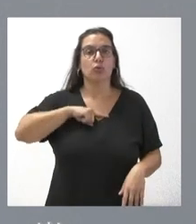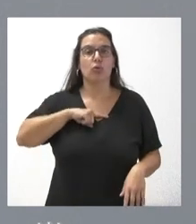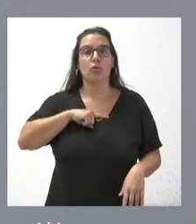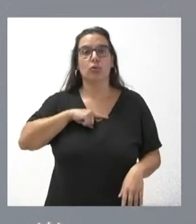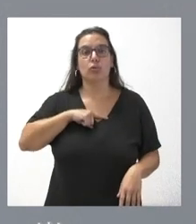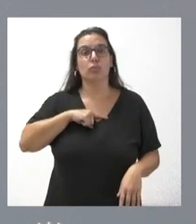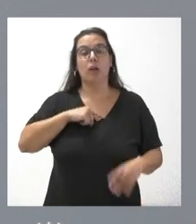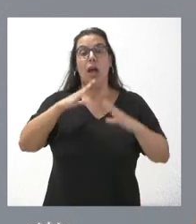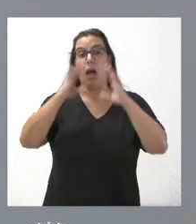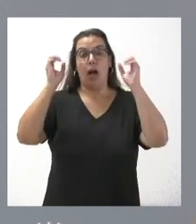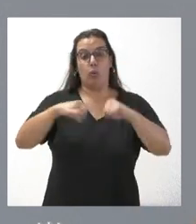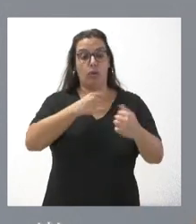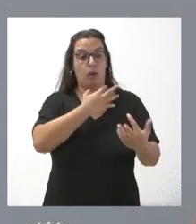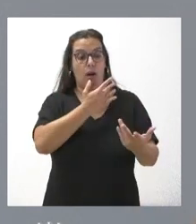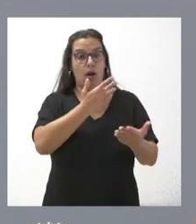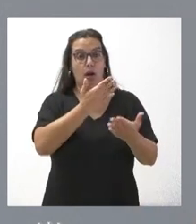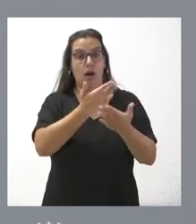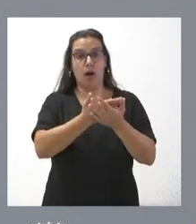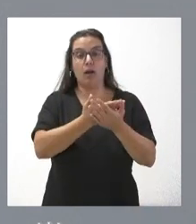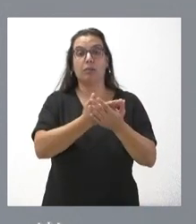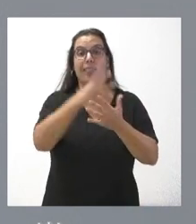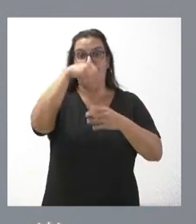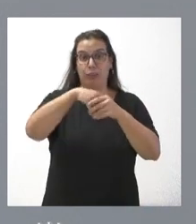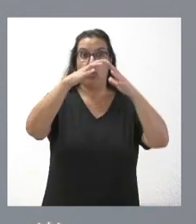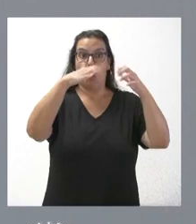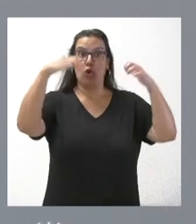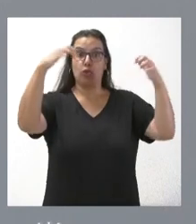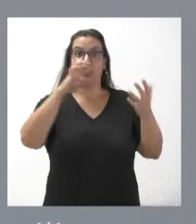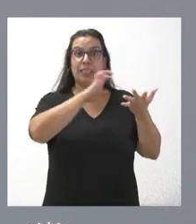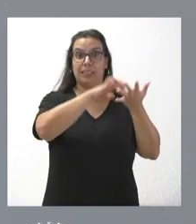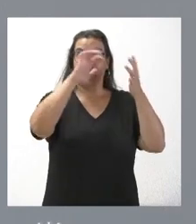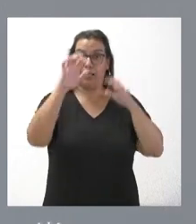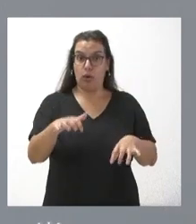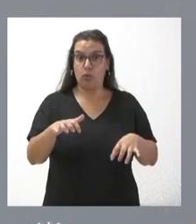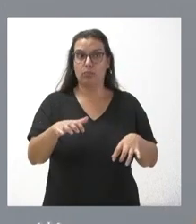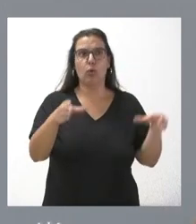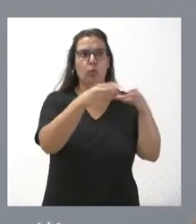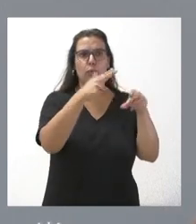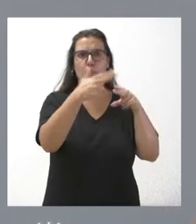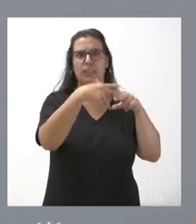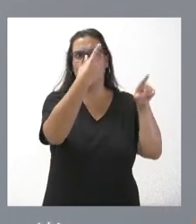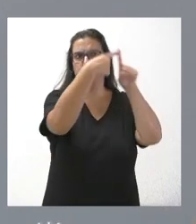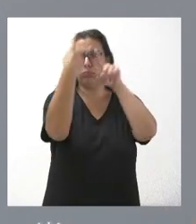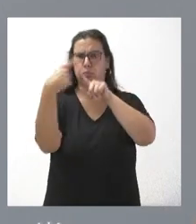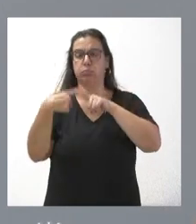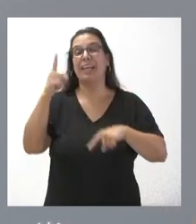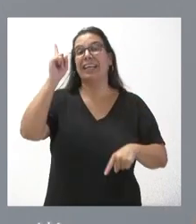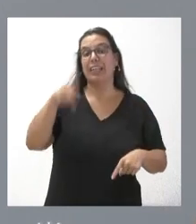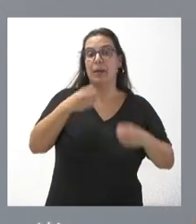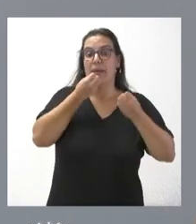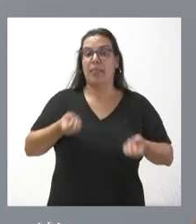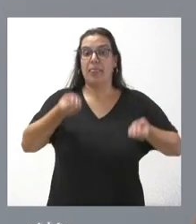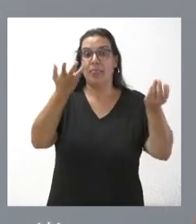los acuerdos que hemos alcanzado en las Cortes de Castilla y León con los distintos grupos políticos y también en la declaración de Santiago